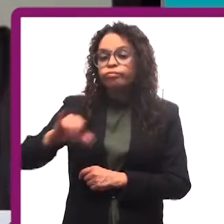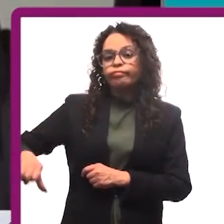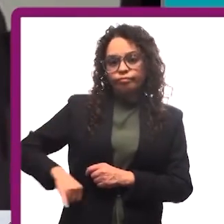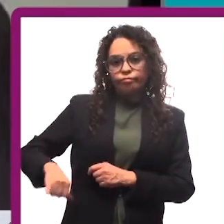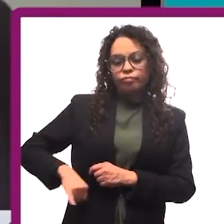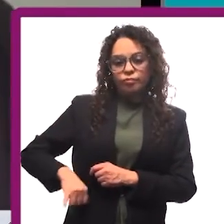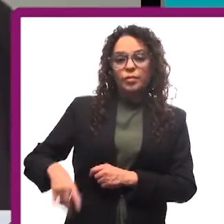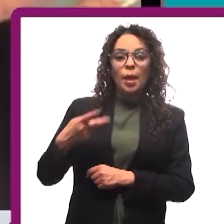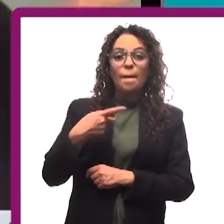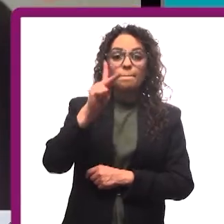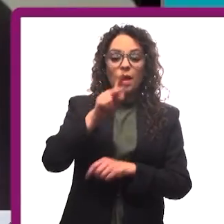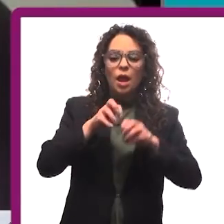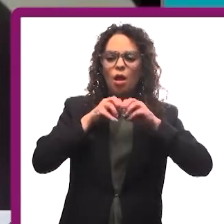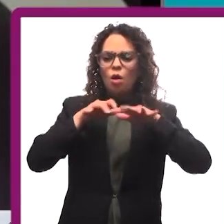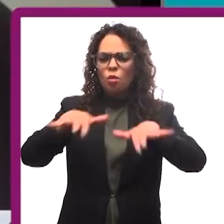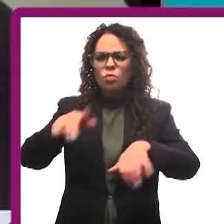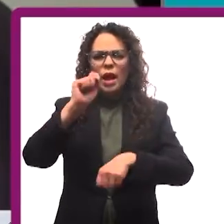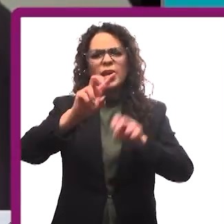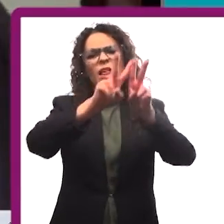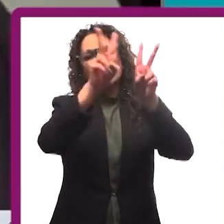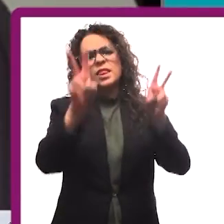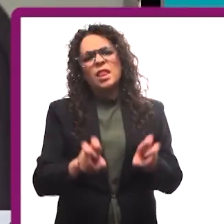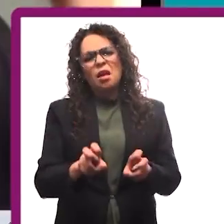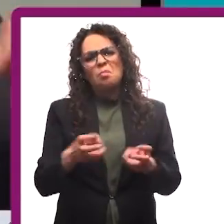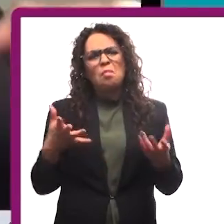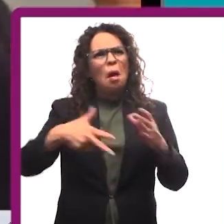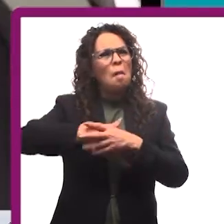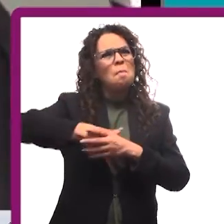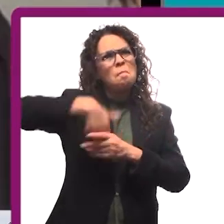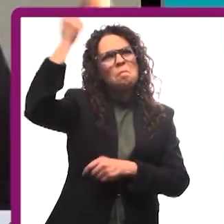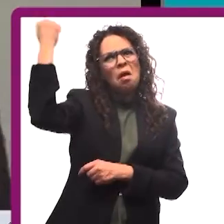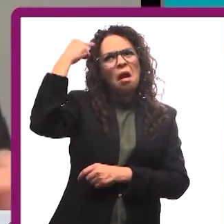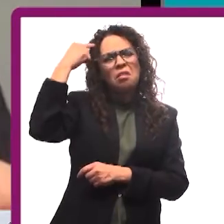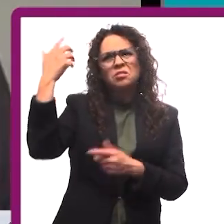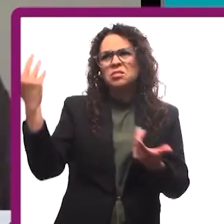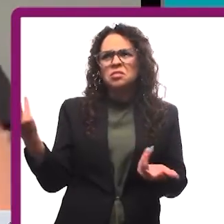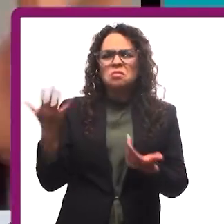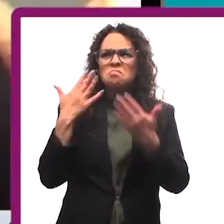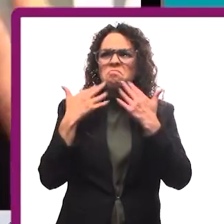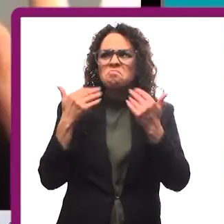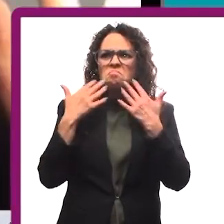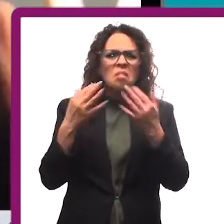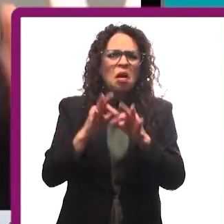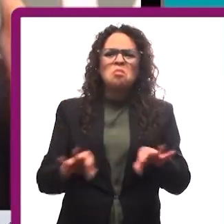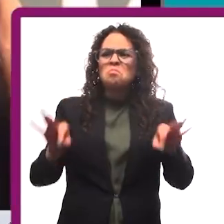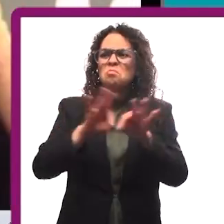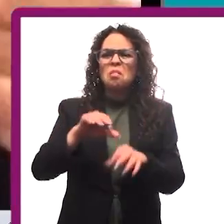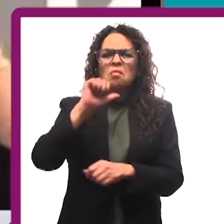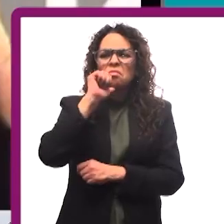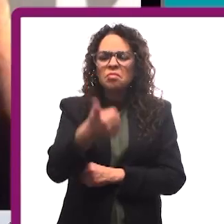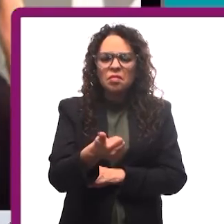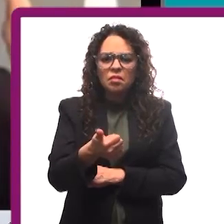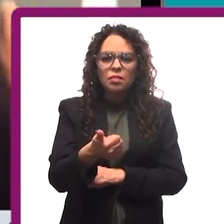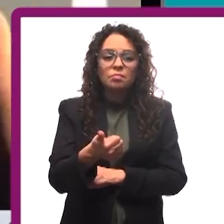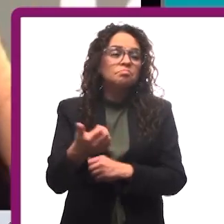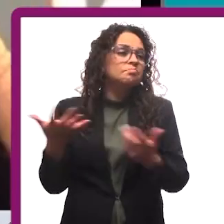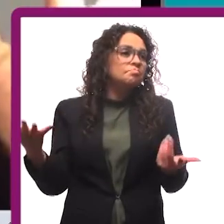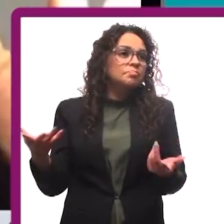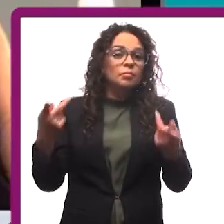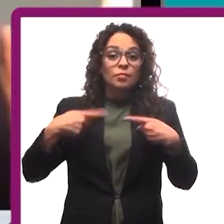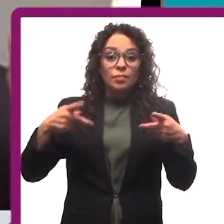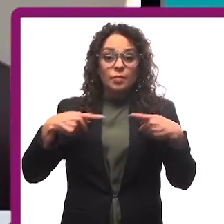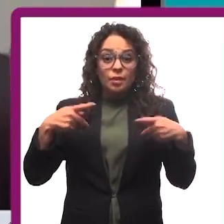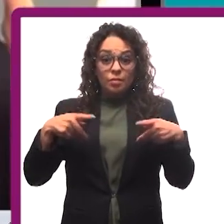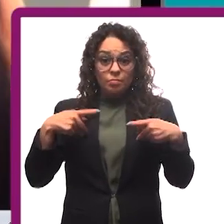medios abordan temáticas banales, superficiales, irrelevantes, los